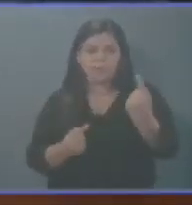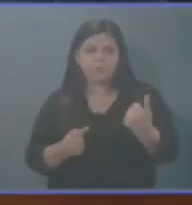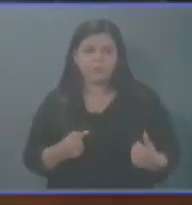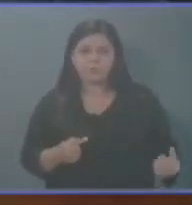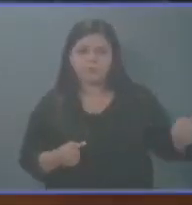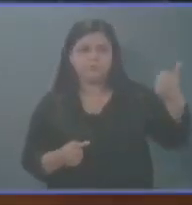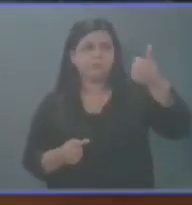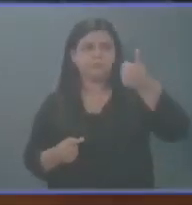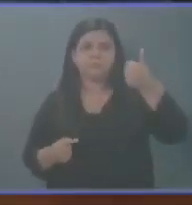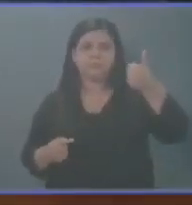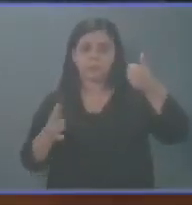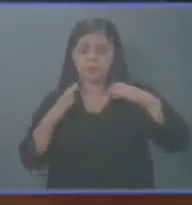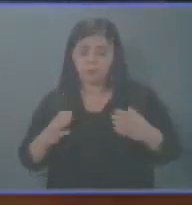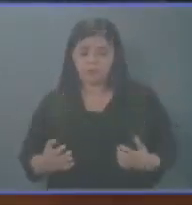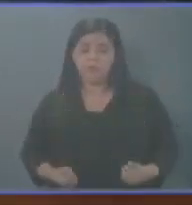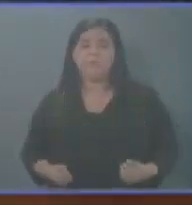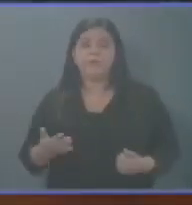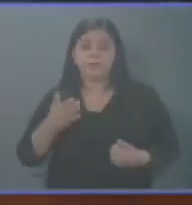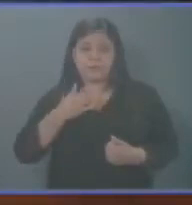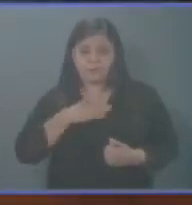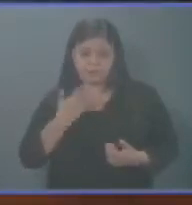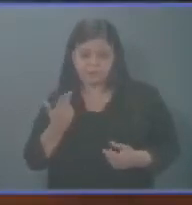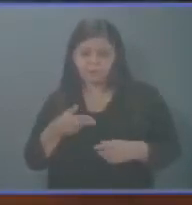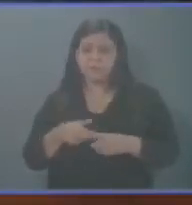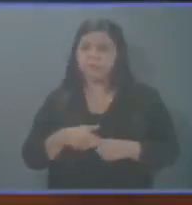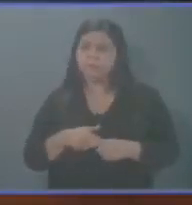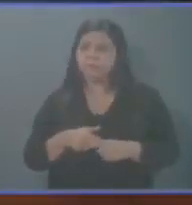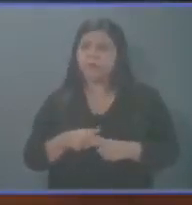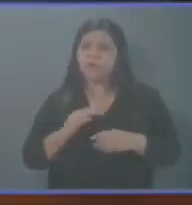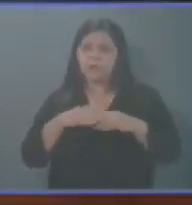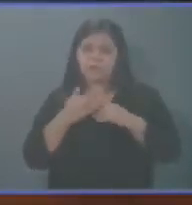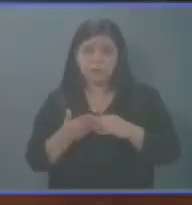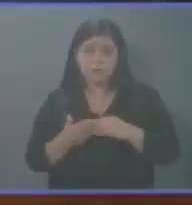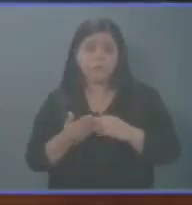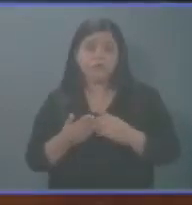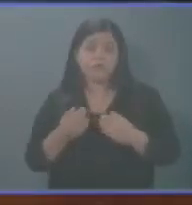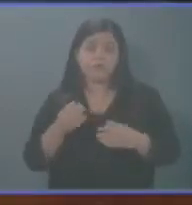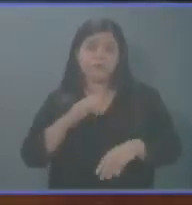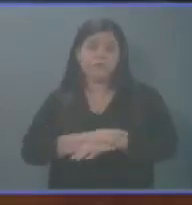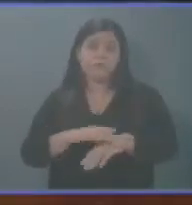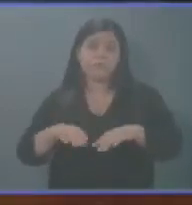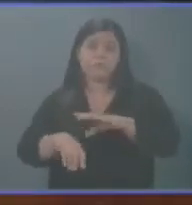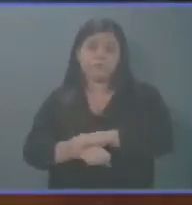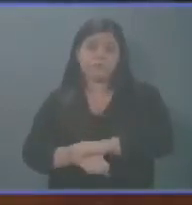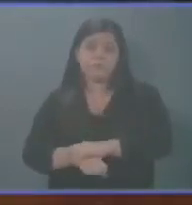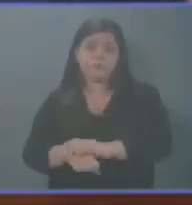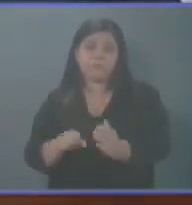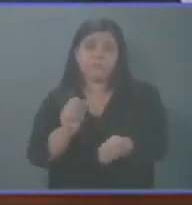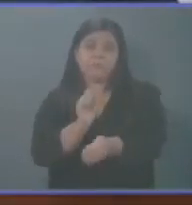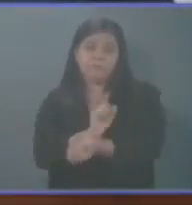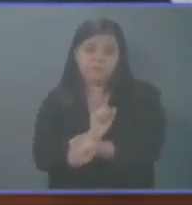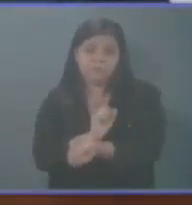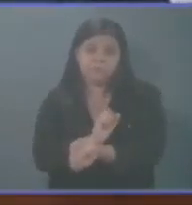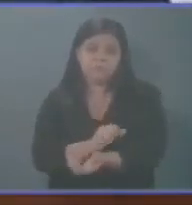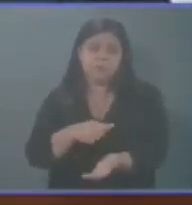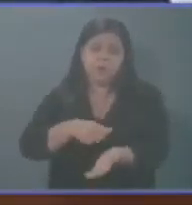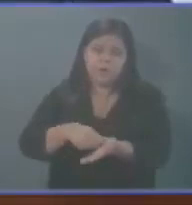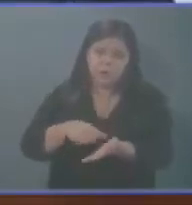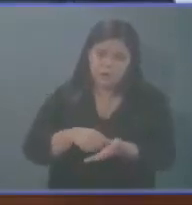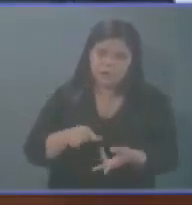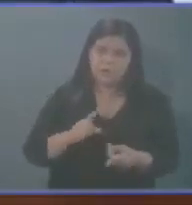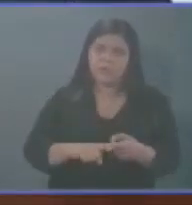del gobierno del que yo era parte. Esto resultó en capturas muchas veces. Se capturaron